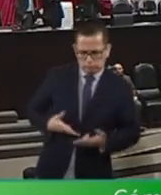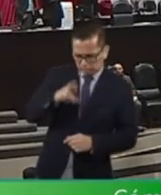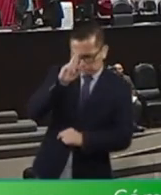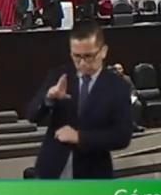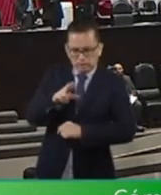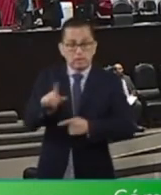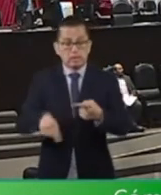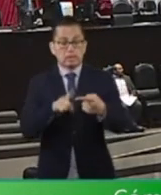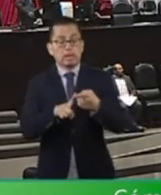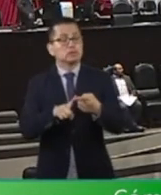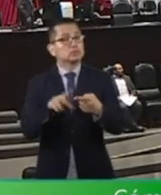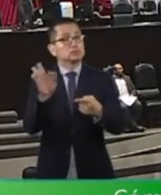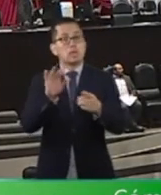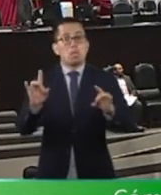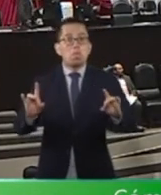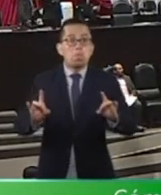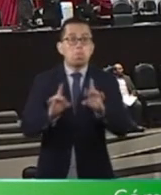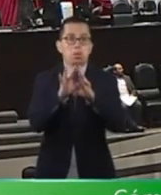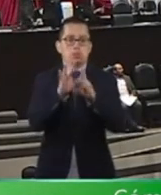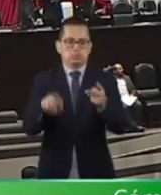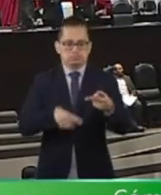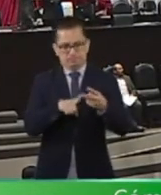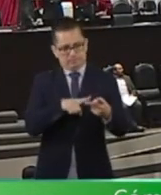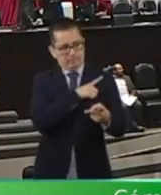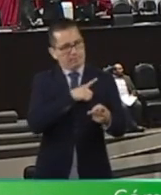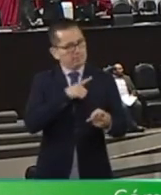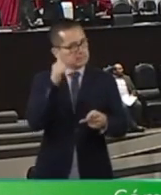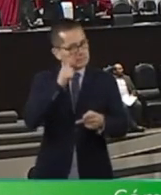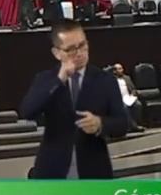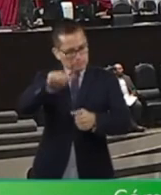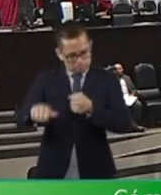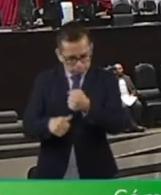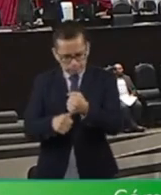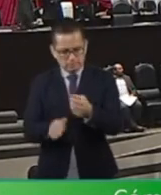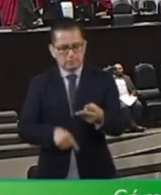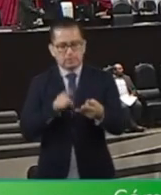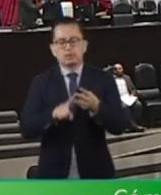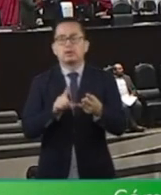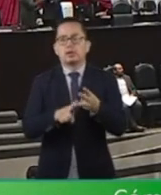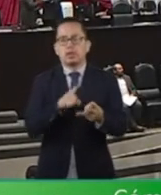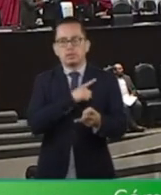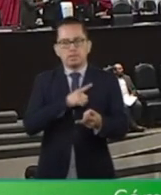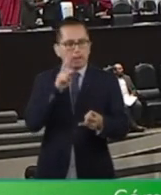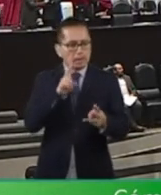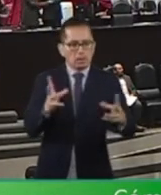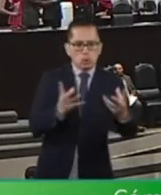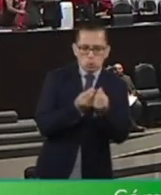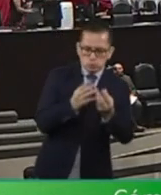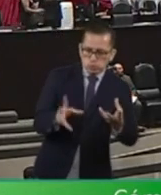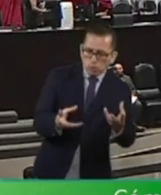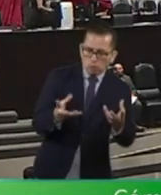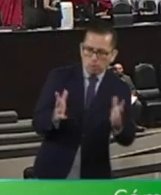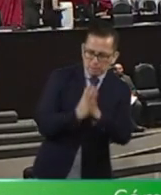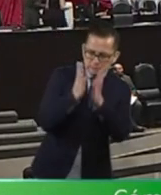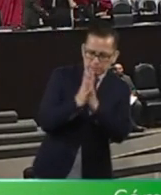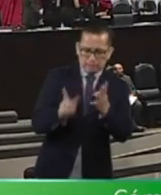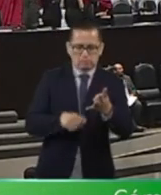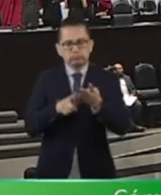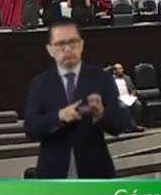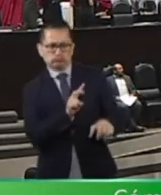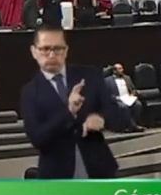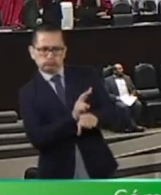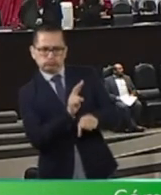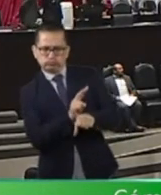son excepcionalidad, subordinación, complementariedad, regulación y fiscalización.